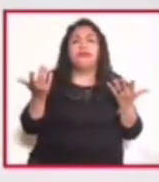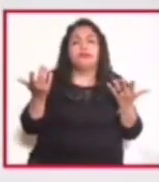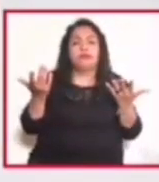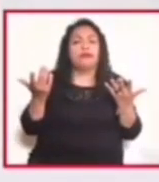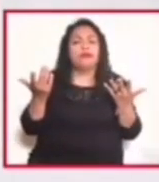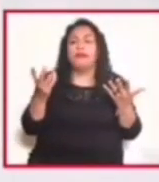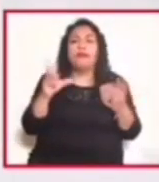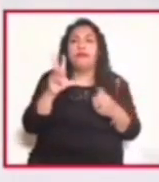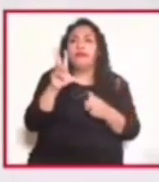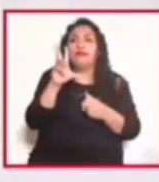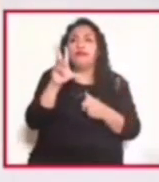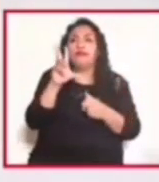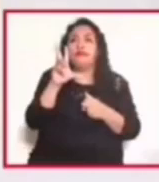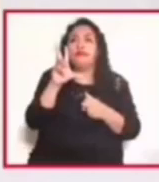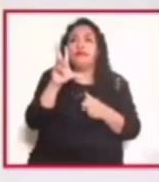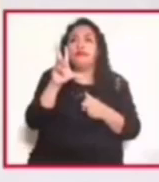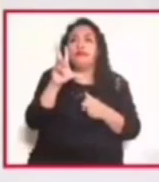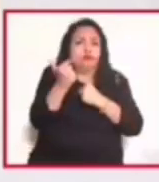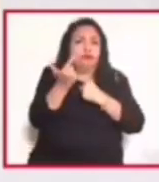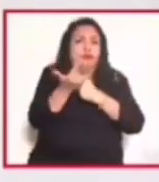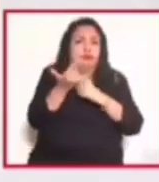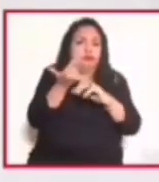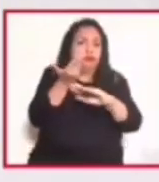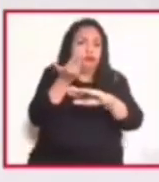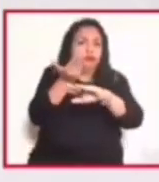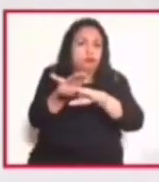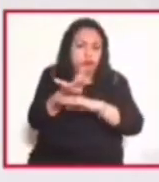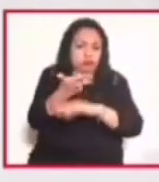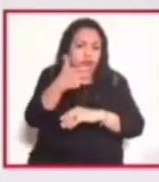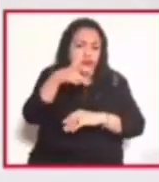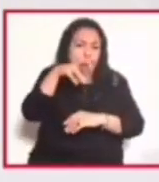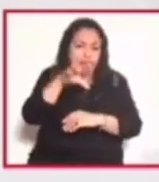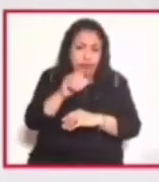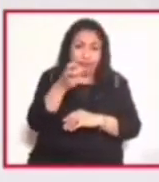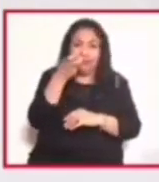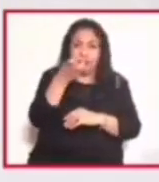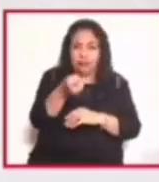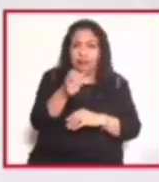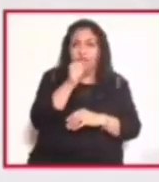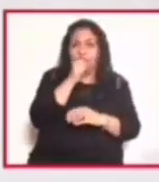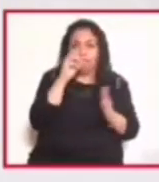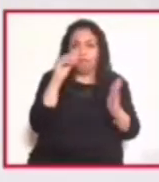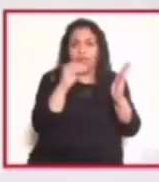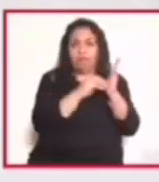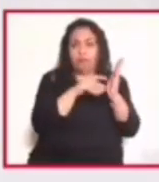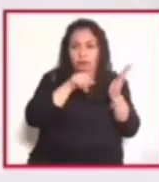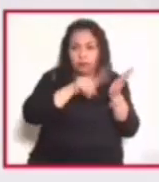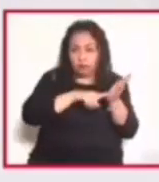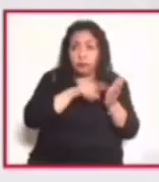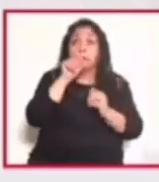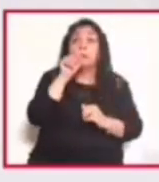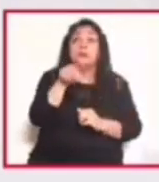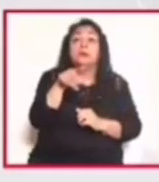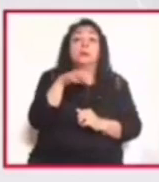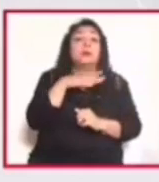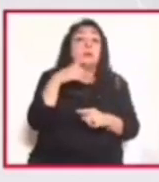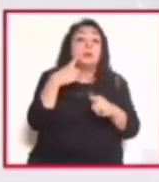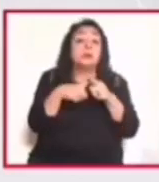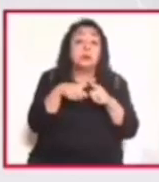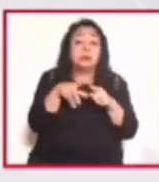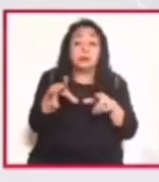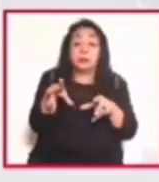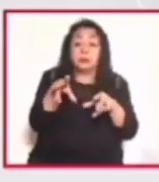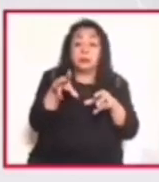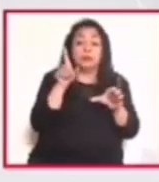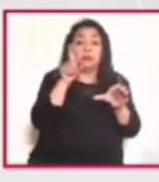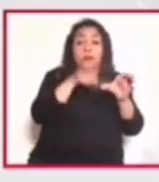a no hacer acciones violentas, ¿no?, de género. O sea, digamos, desde ahí ya se establece. Se establece que también quien se adhiera tenga